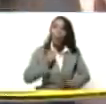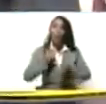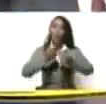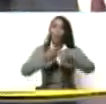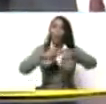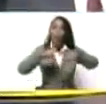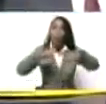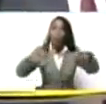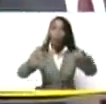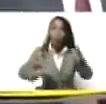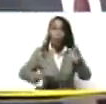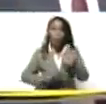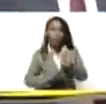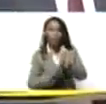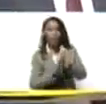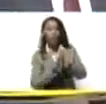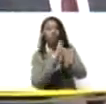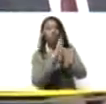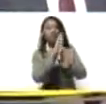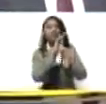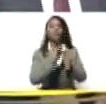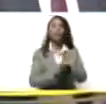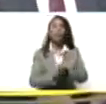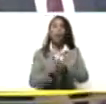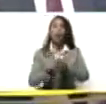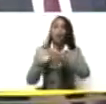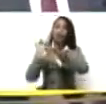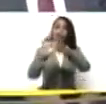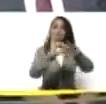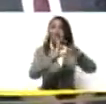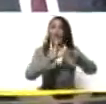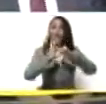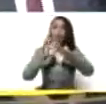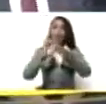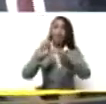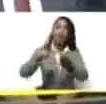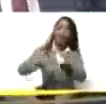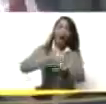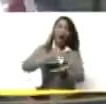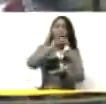a su lado quién está a tu lado héctor